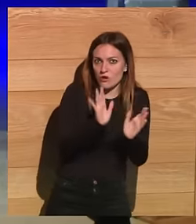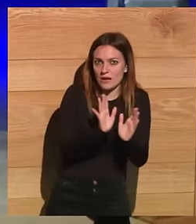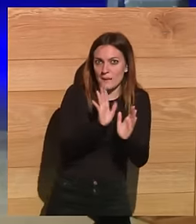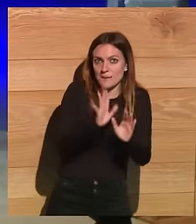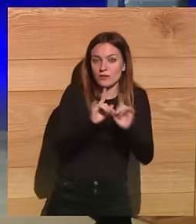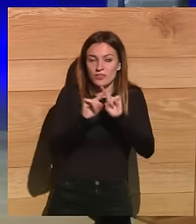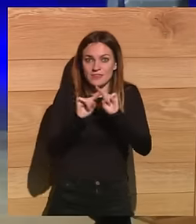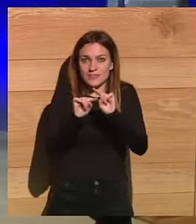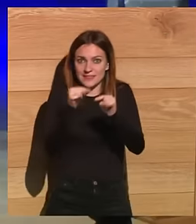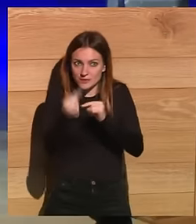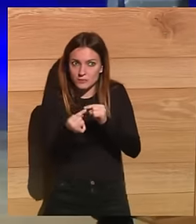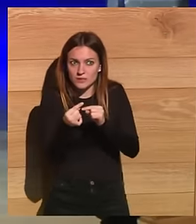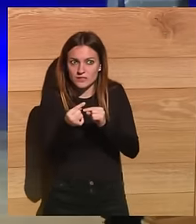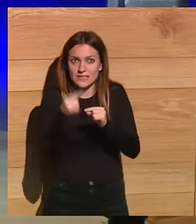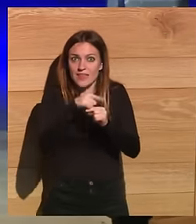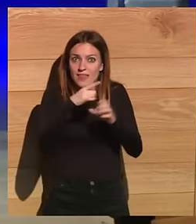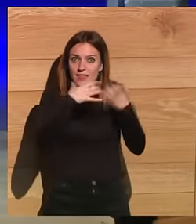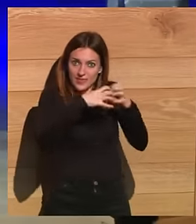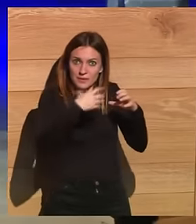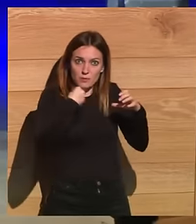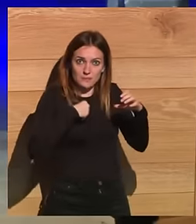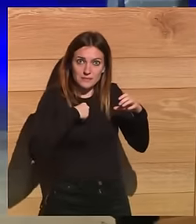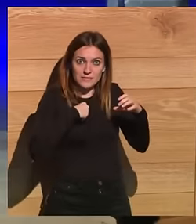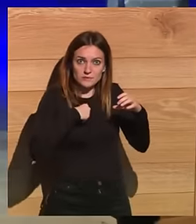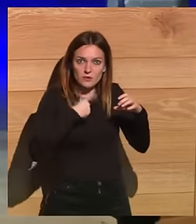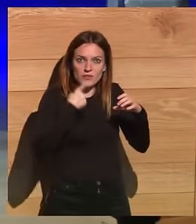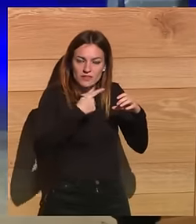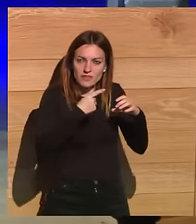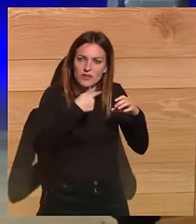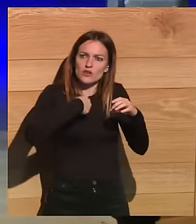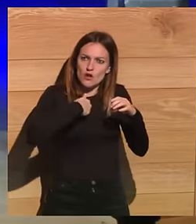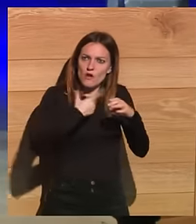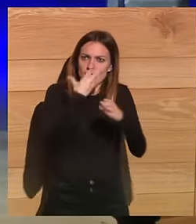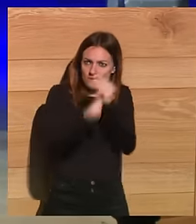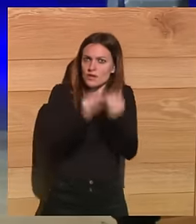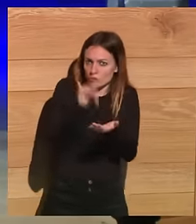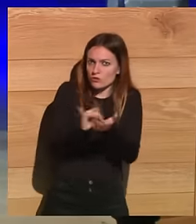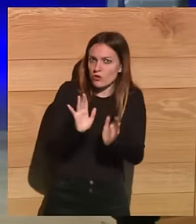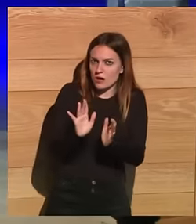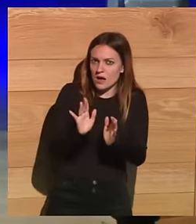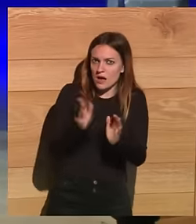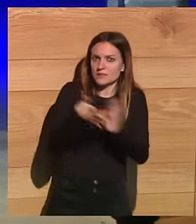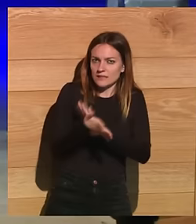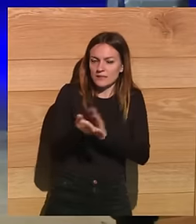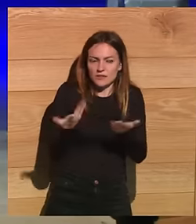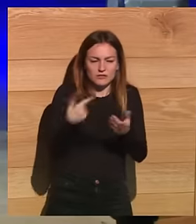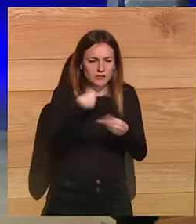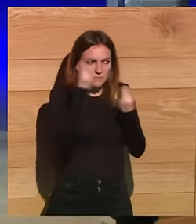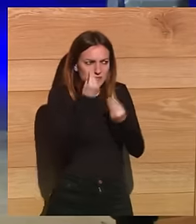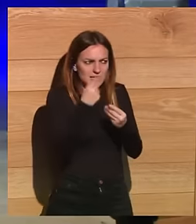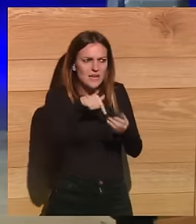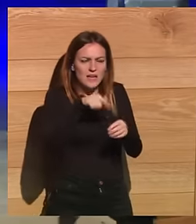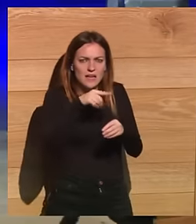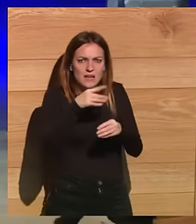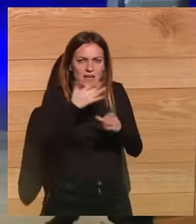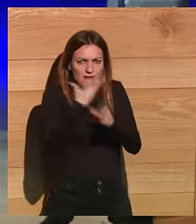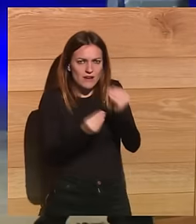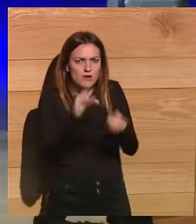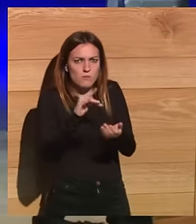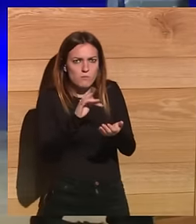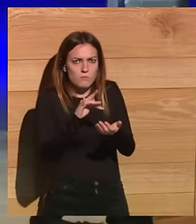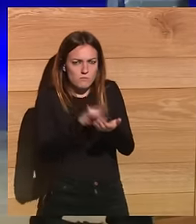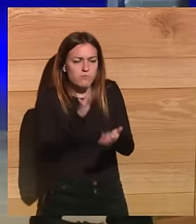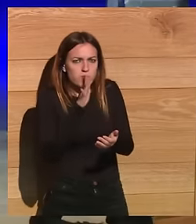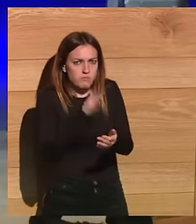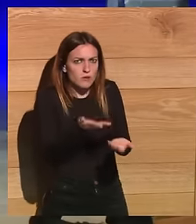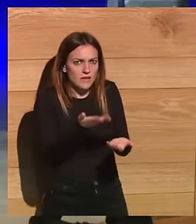unos milisegundos después el mismo cerebro está diciendo, he cometido un error. Entonces dices, bueno, pues ¿por qué lo cometiste? Si eres tú mismo, es una